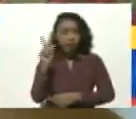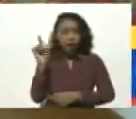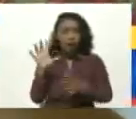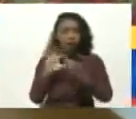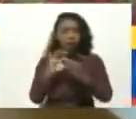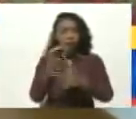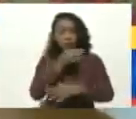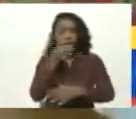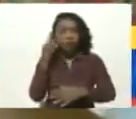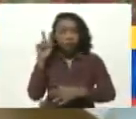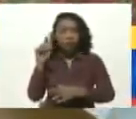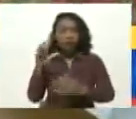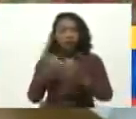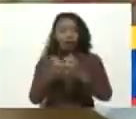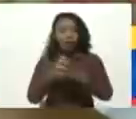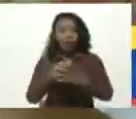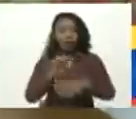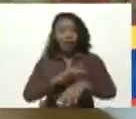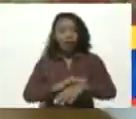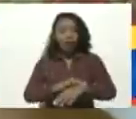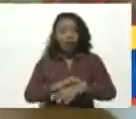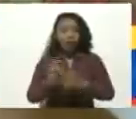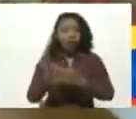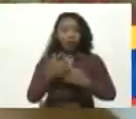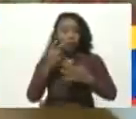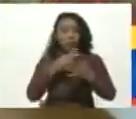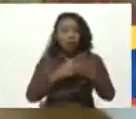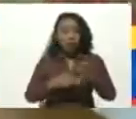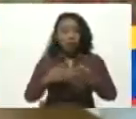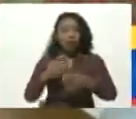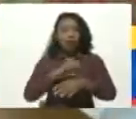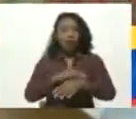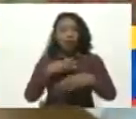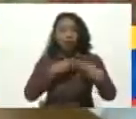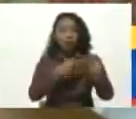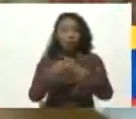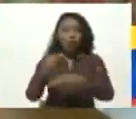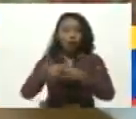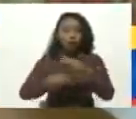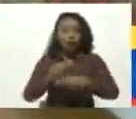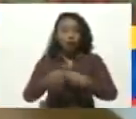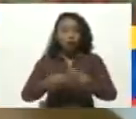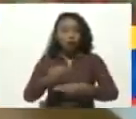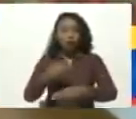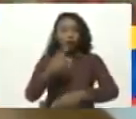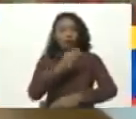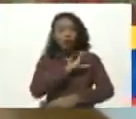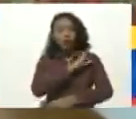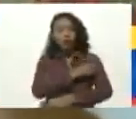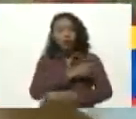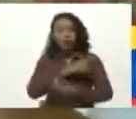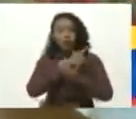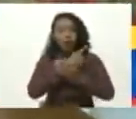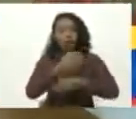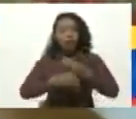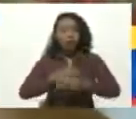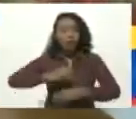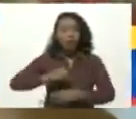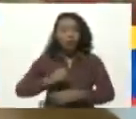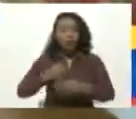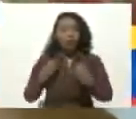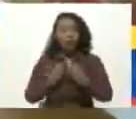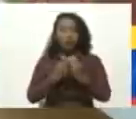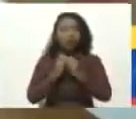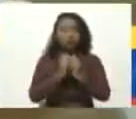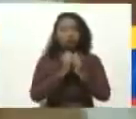equipo médico recibiendo los insumos, es el equipo médico haciendo la distribución, es nuestra Fuerza Armada y los organismos policiales haciendo el acompañamiento, de